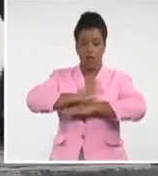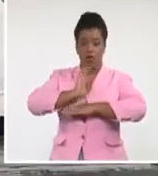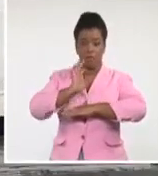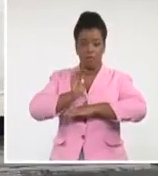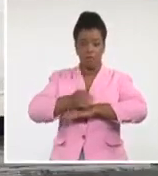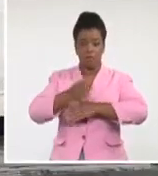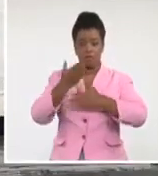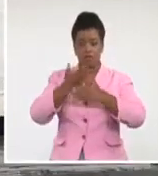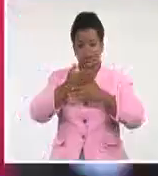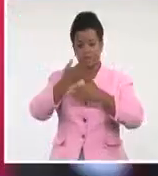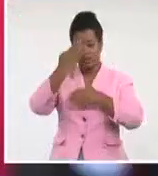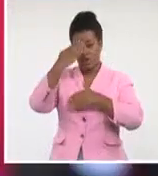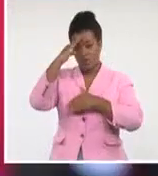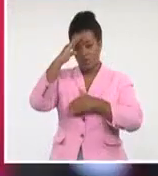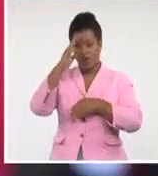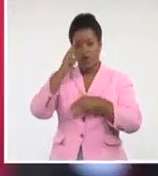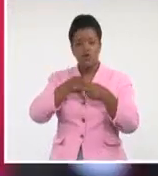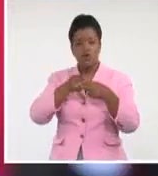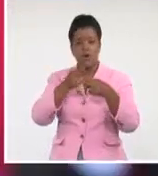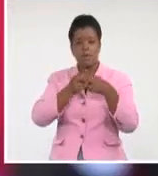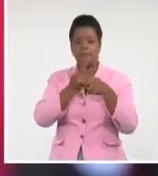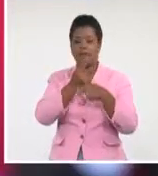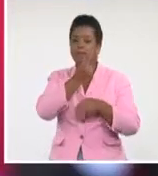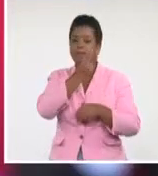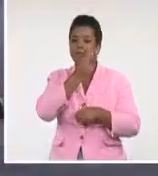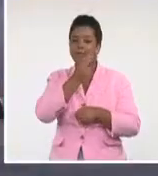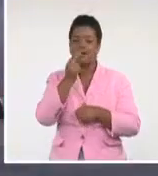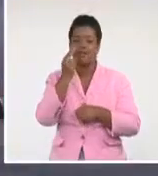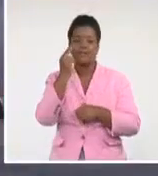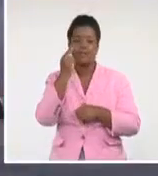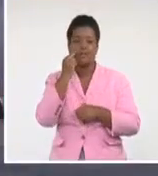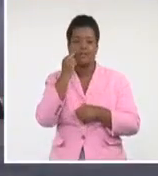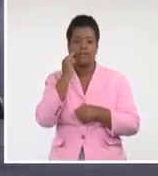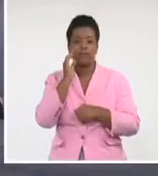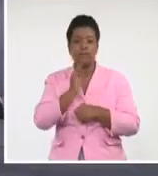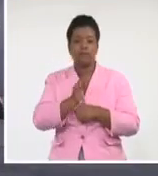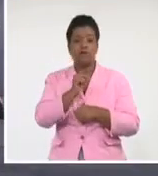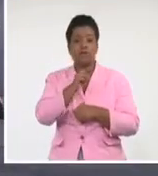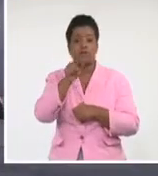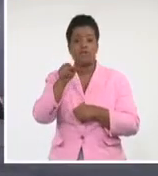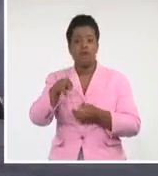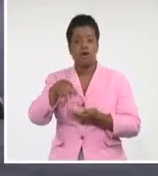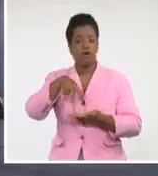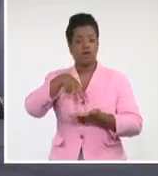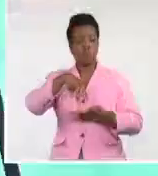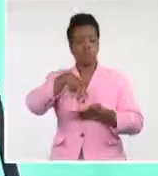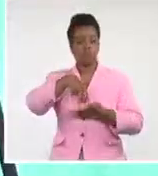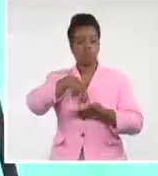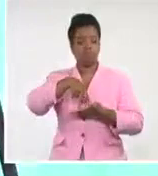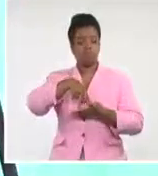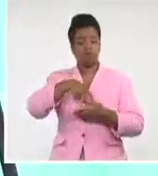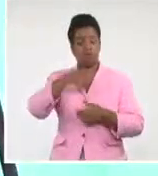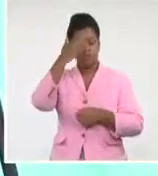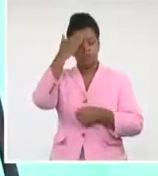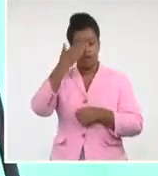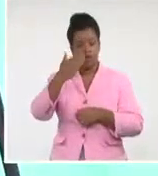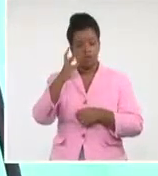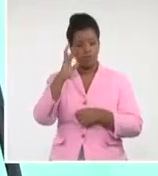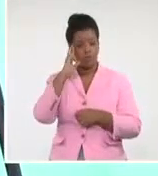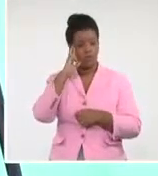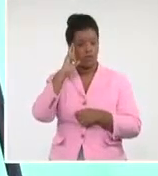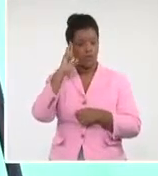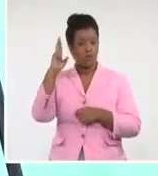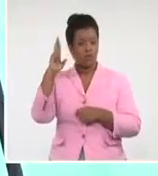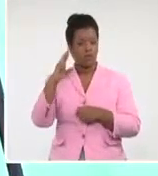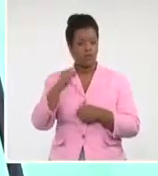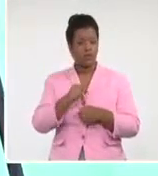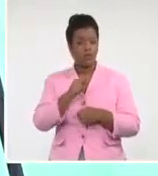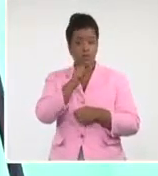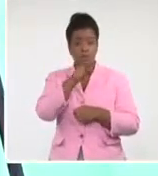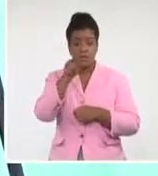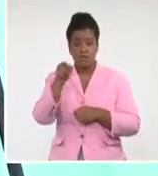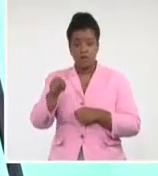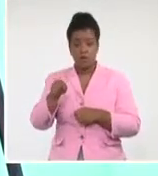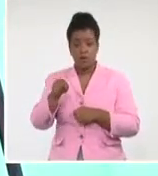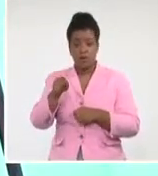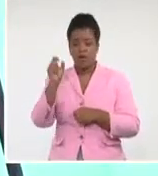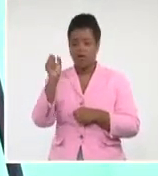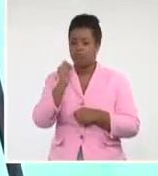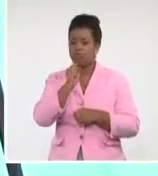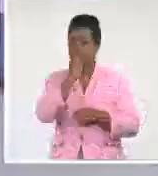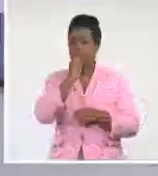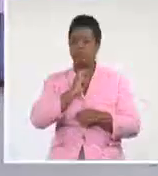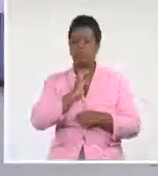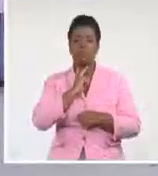como Martí la Línea, de tránsito detenido en tributo de recordación. Se alzan y entonan voces por